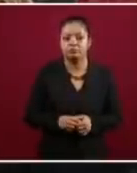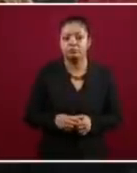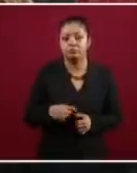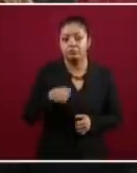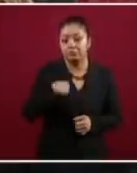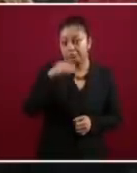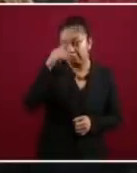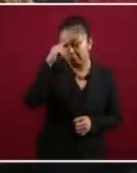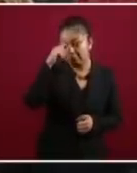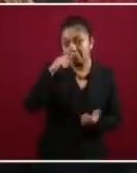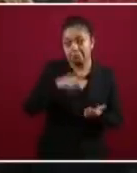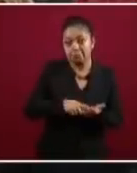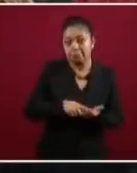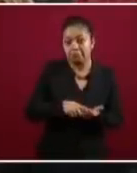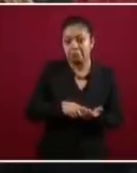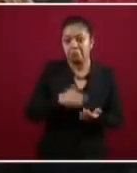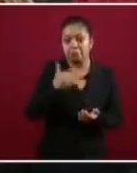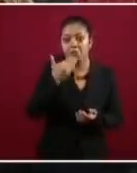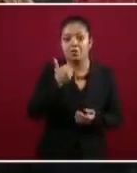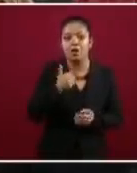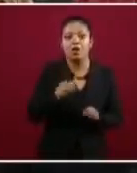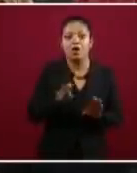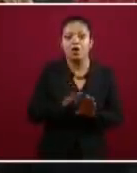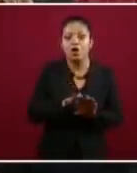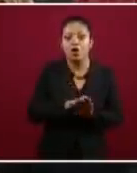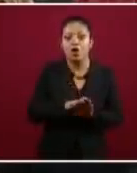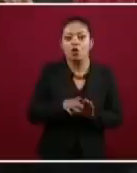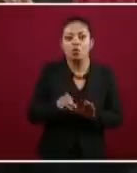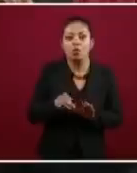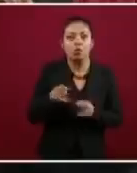precedente de una consulta así.